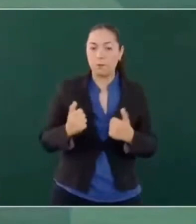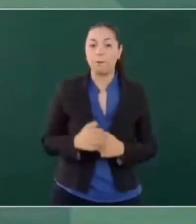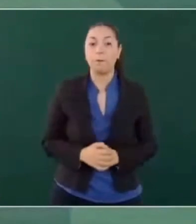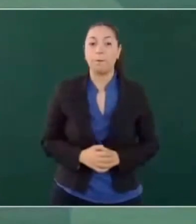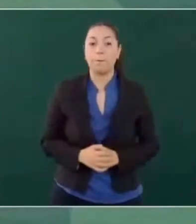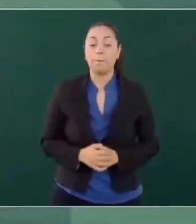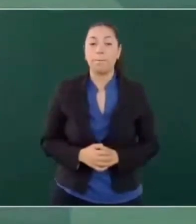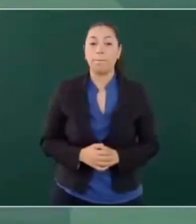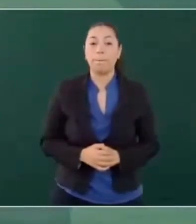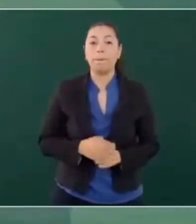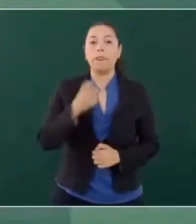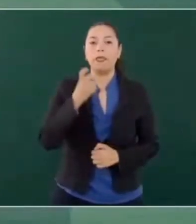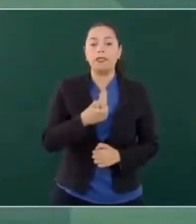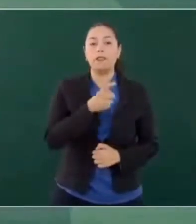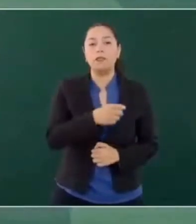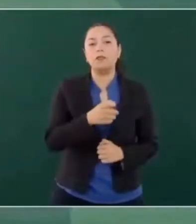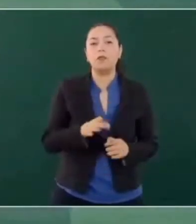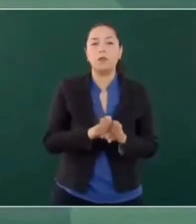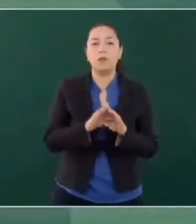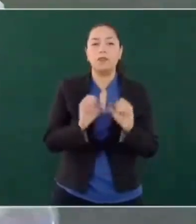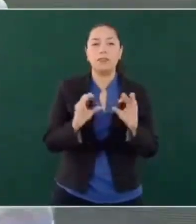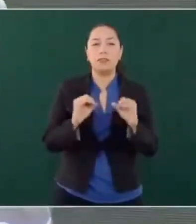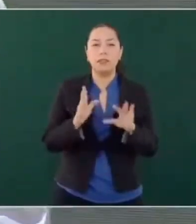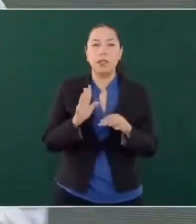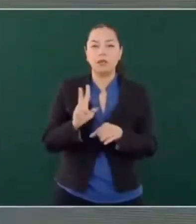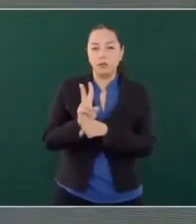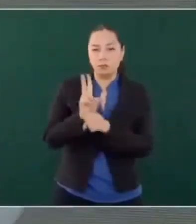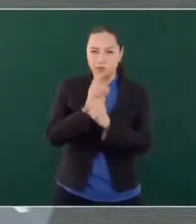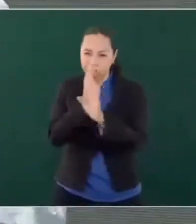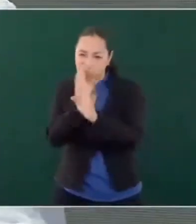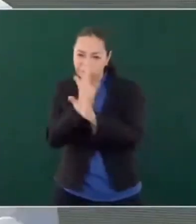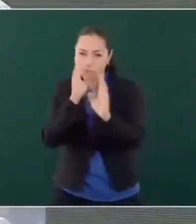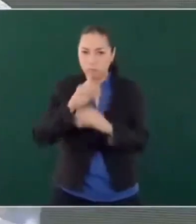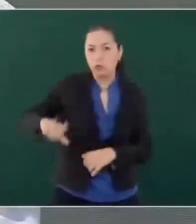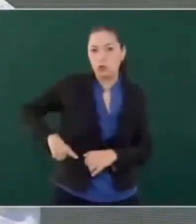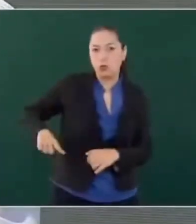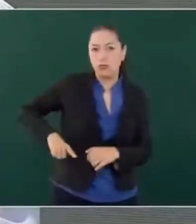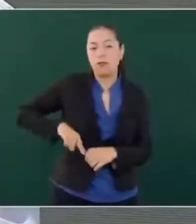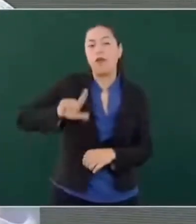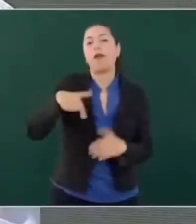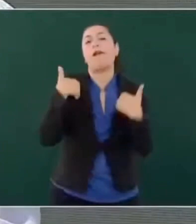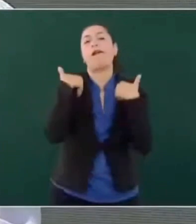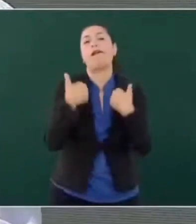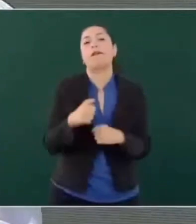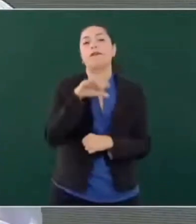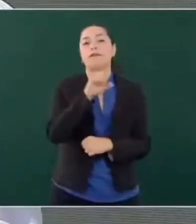Es la oficina de espionaje del gobierno, así se entiende mejor.